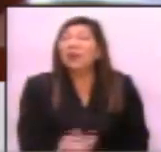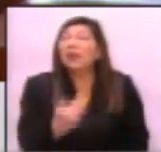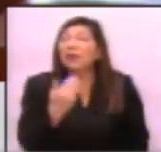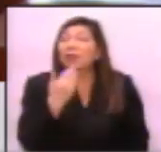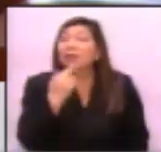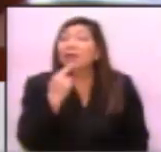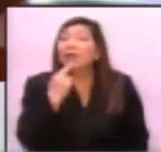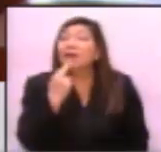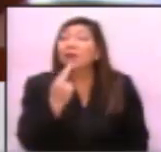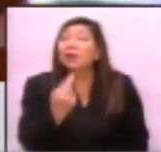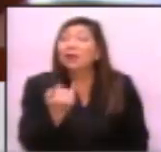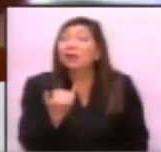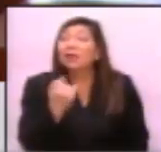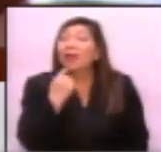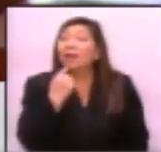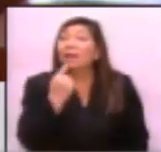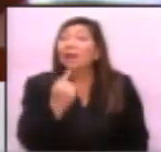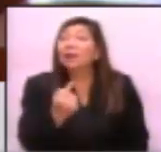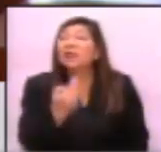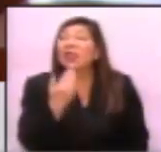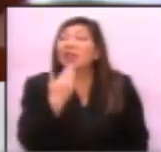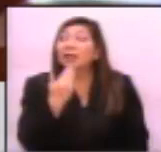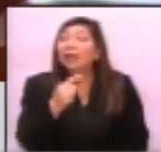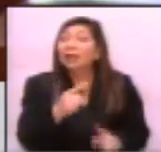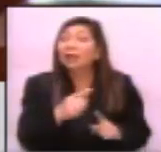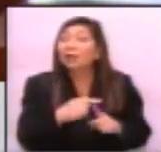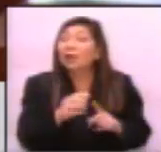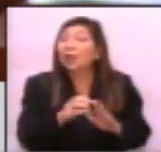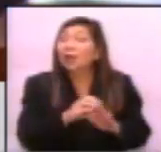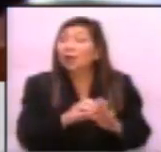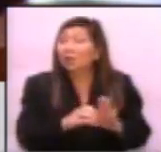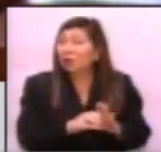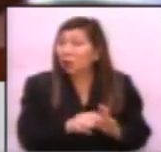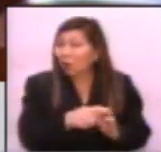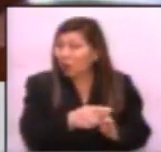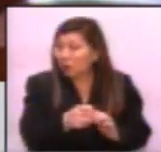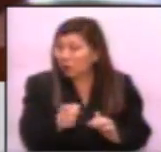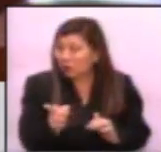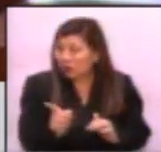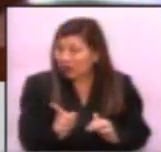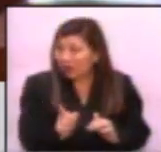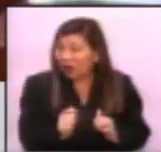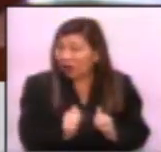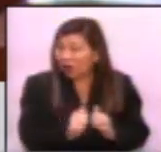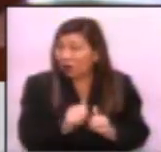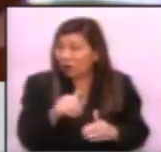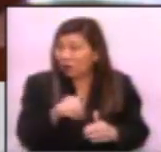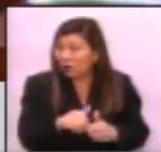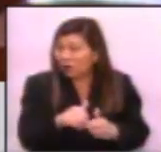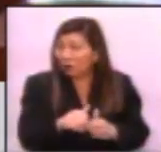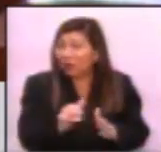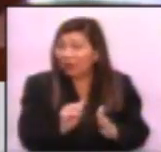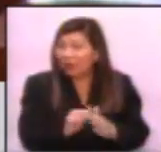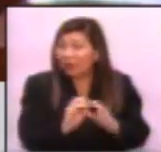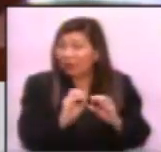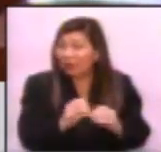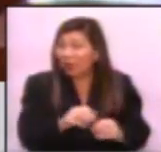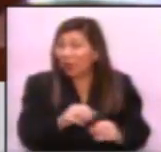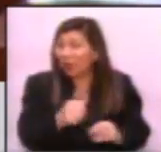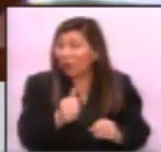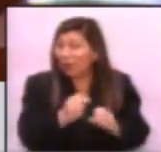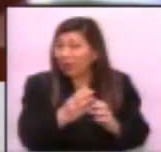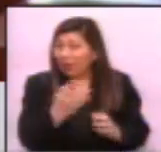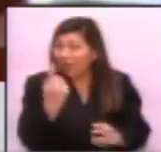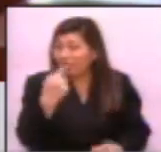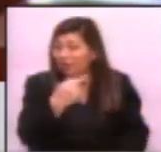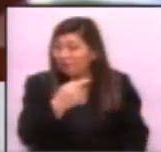está resolviendo esa denuncia al Tribunal Constitucional? ¿No son ustedes con sus votos que se ha dado el otro día,